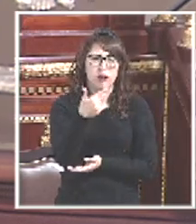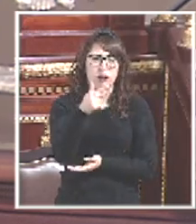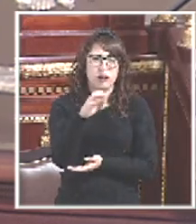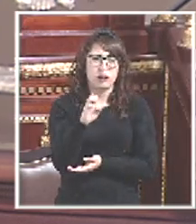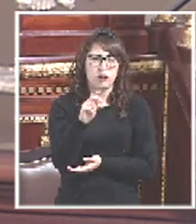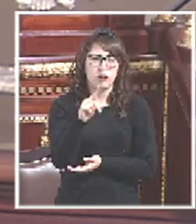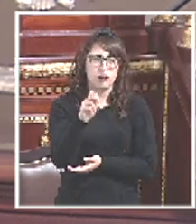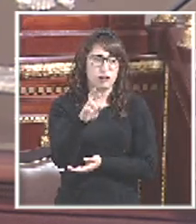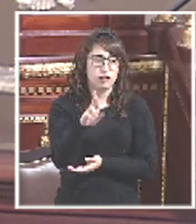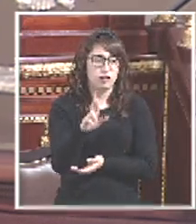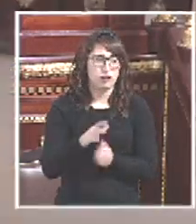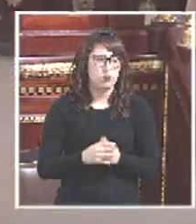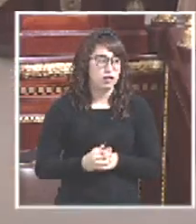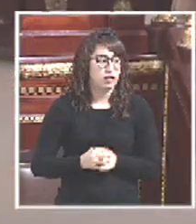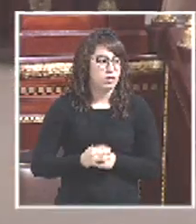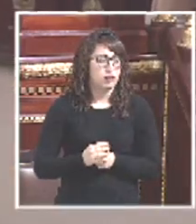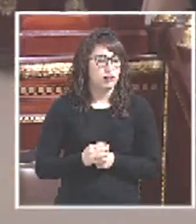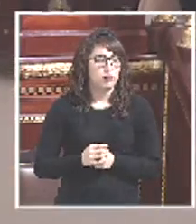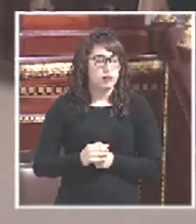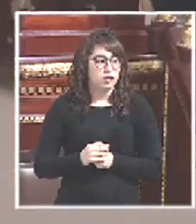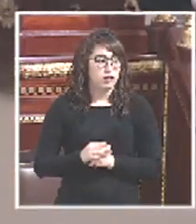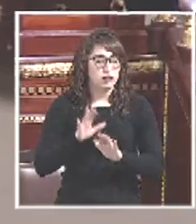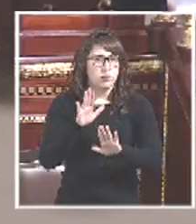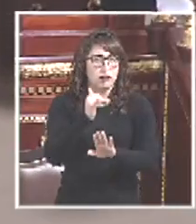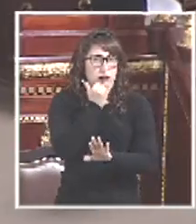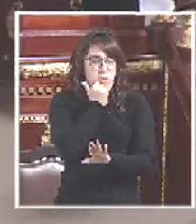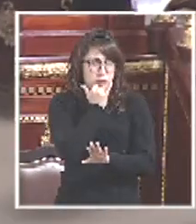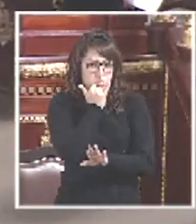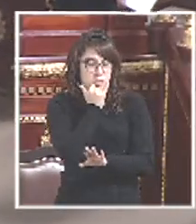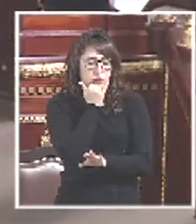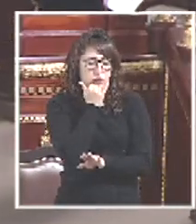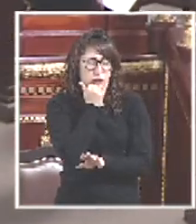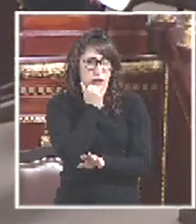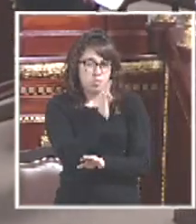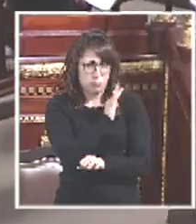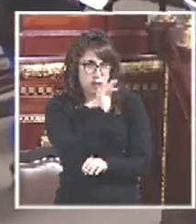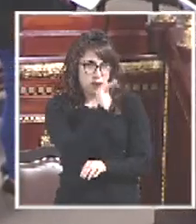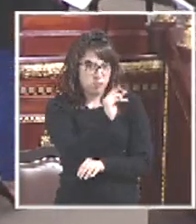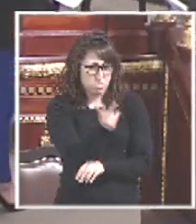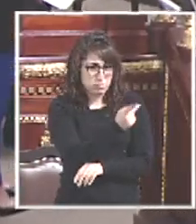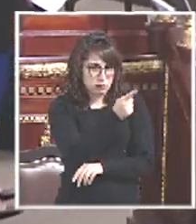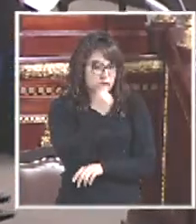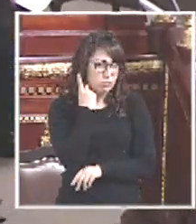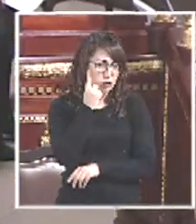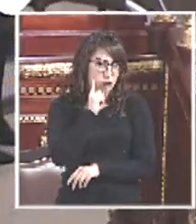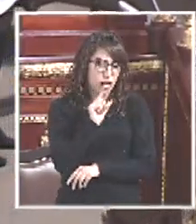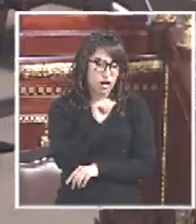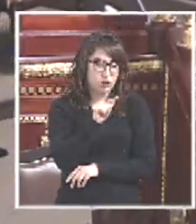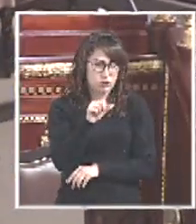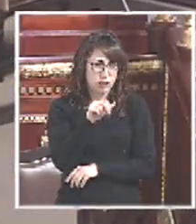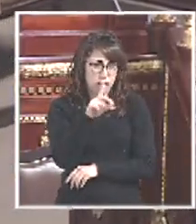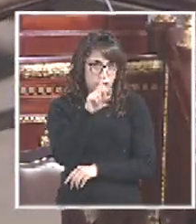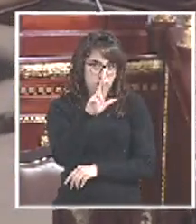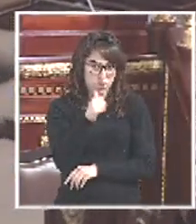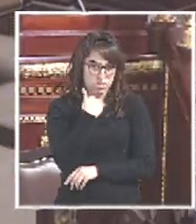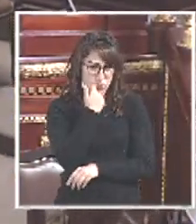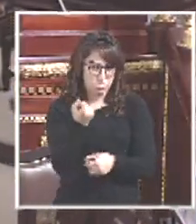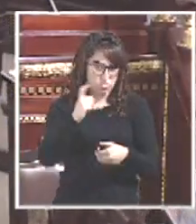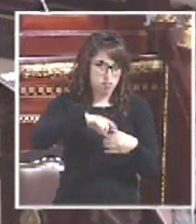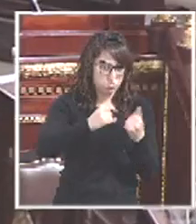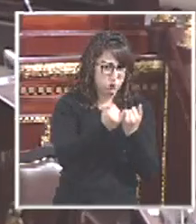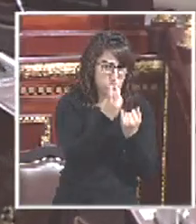Barrera. Presidenta, si por su conducto le pregunta a la promovente si puedo suscribir su punto de